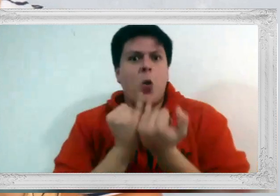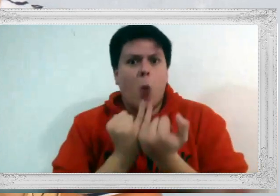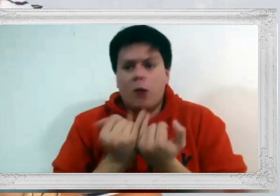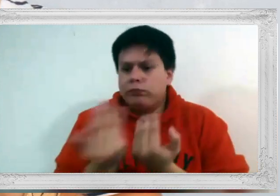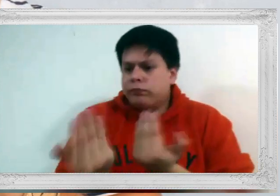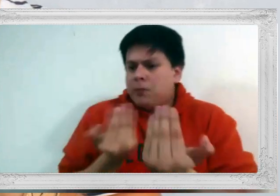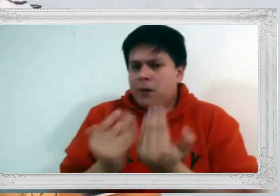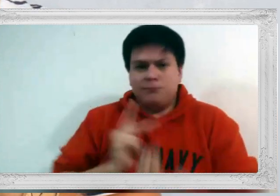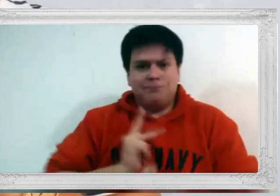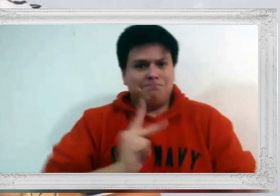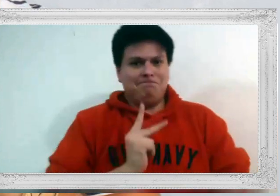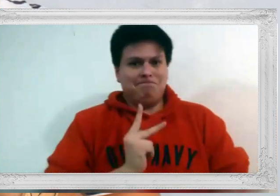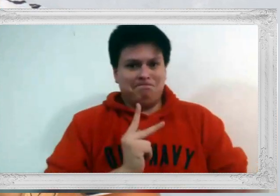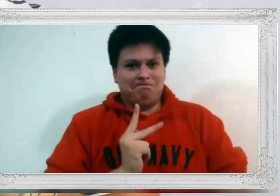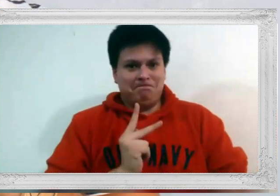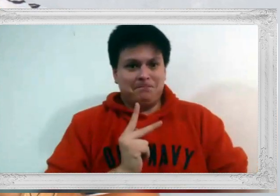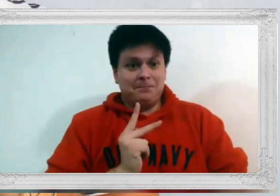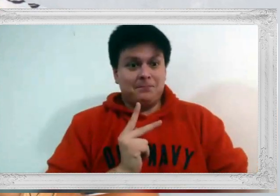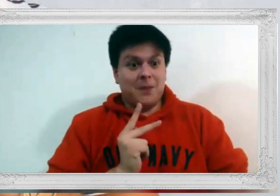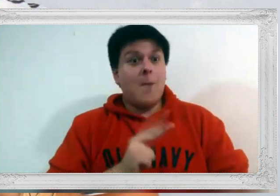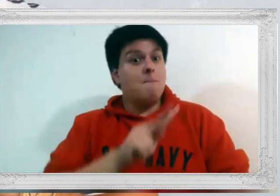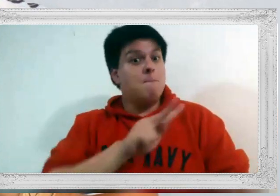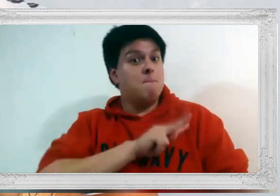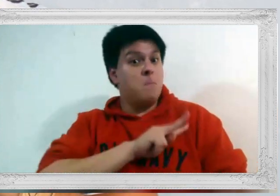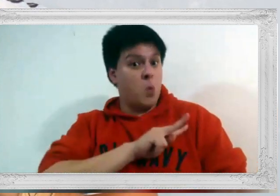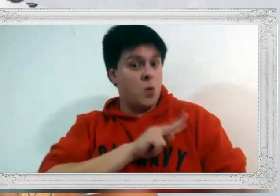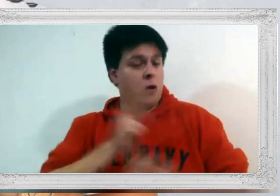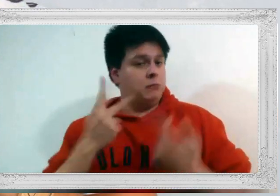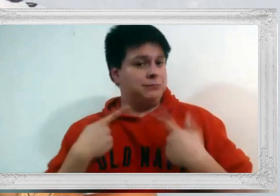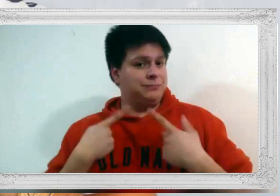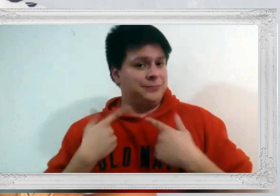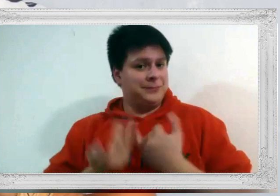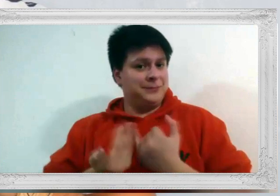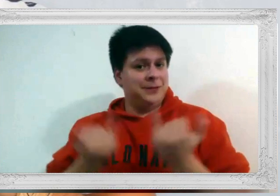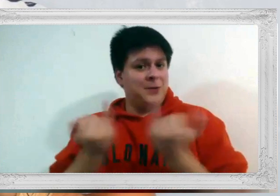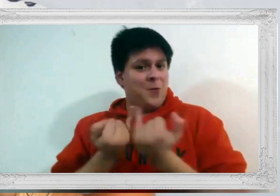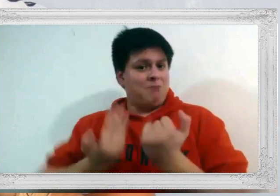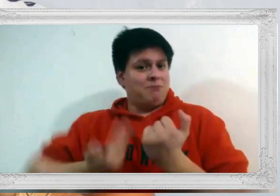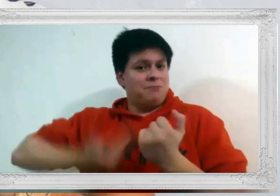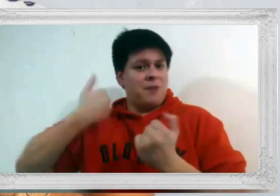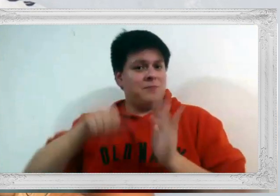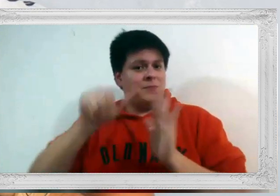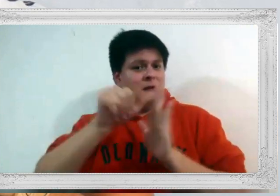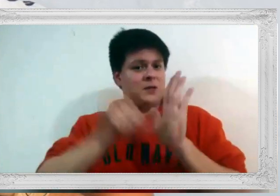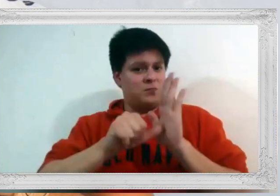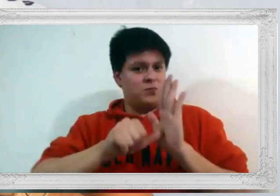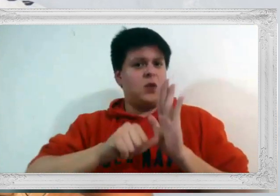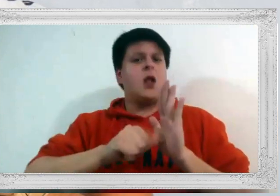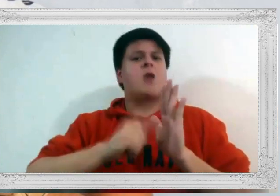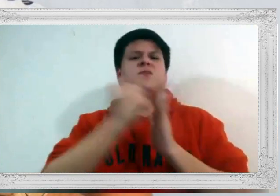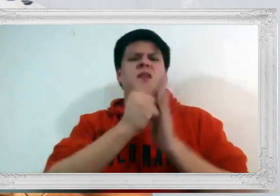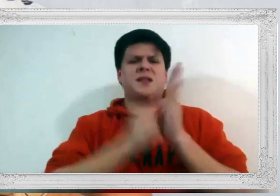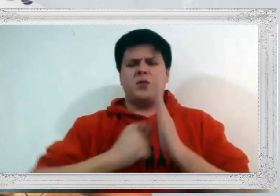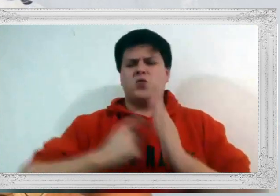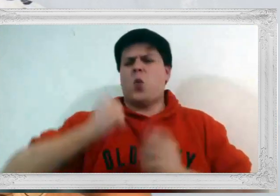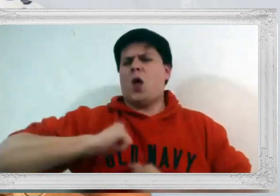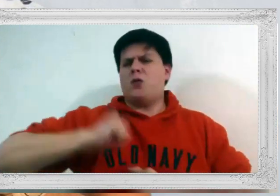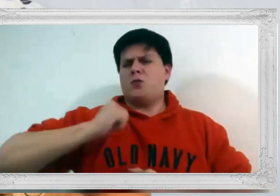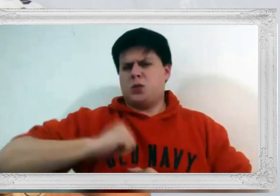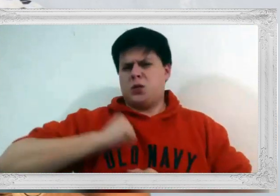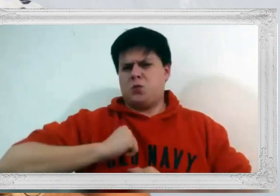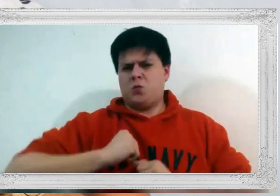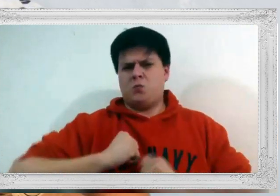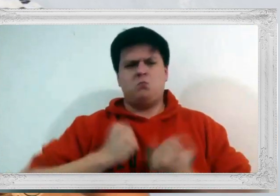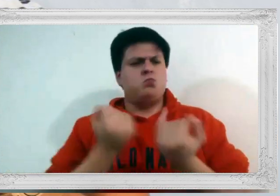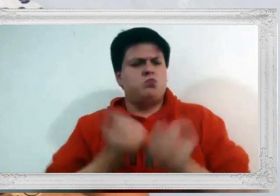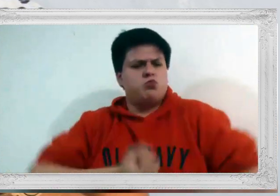del Evangelio, al igual que la del Antiguo Testamento, lo da todo, se da a sí misma y se pone en las manos